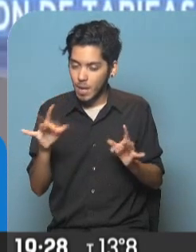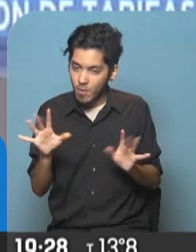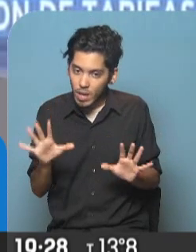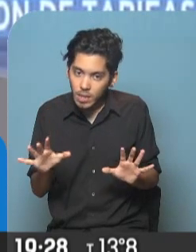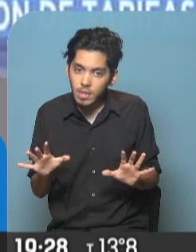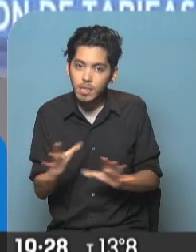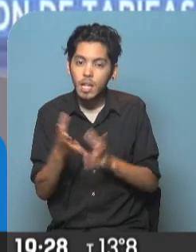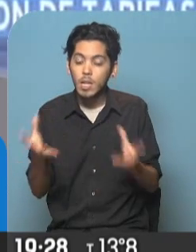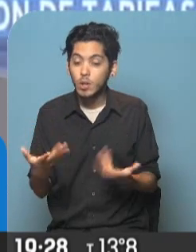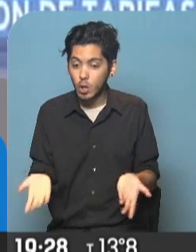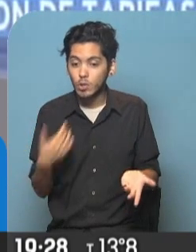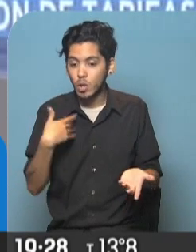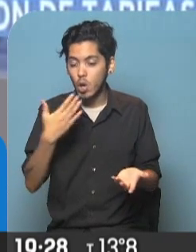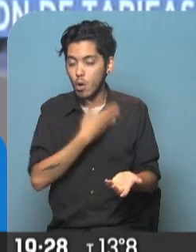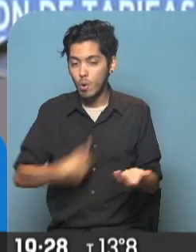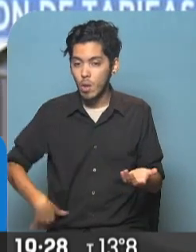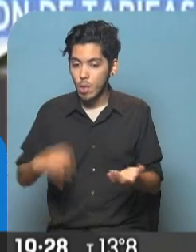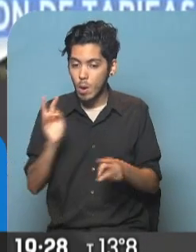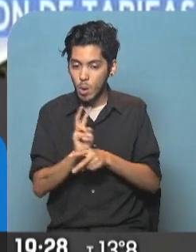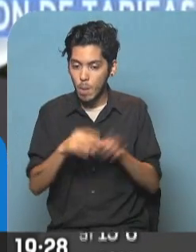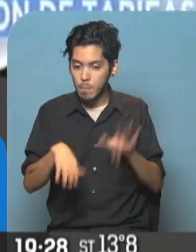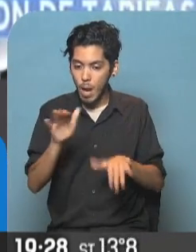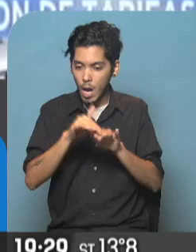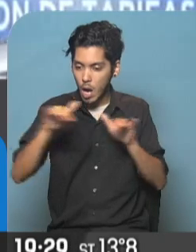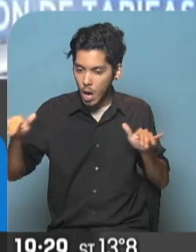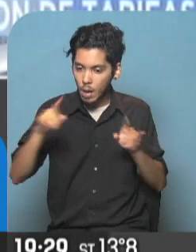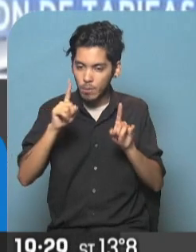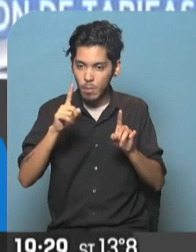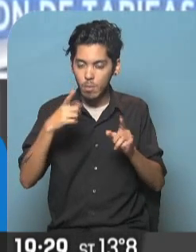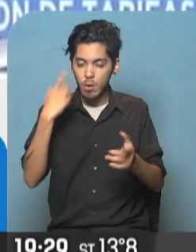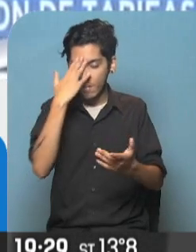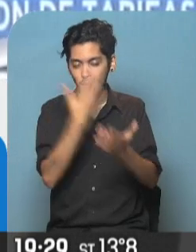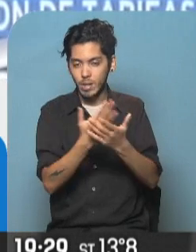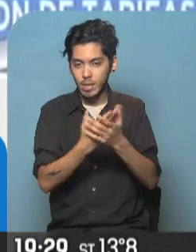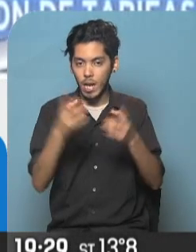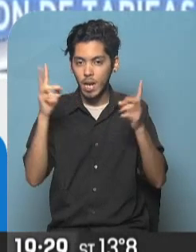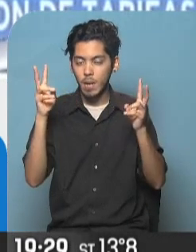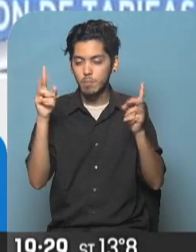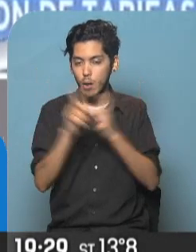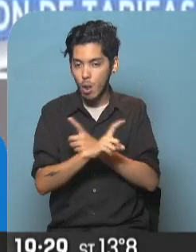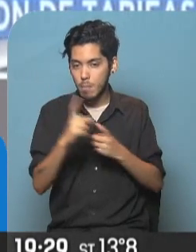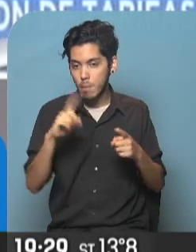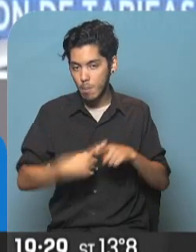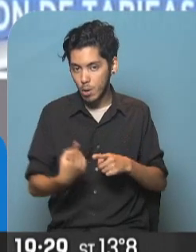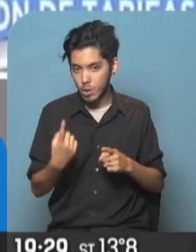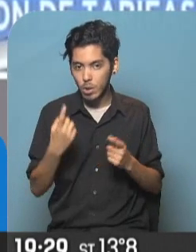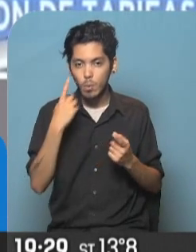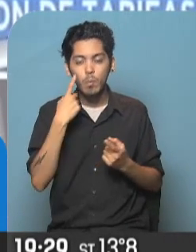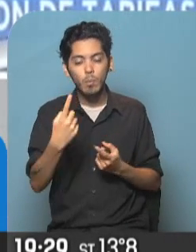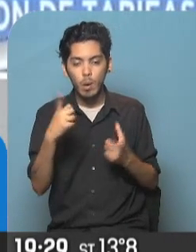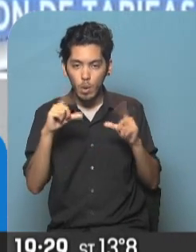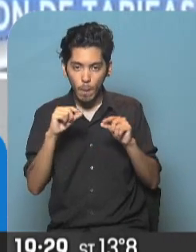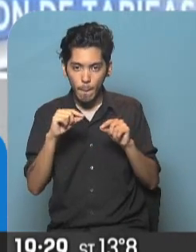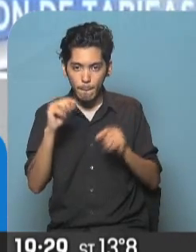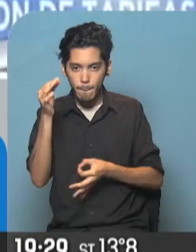el gobierno tiene que atender más las señales de sostenibilidad y afrontar el costo político si te parece vamos a ver los números vamos a